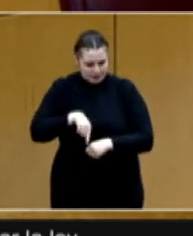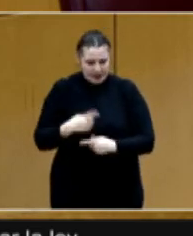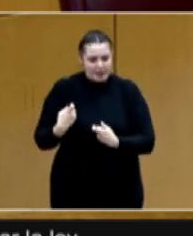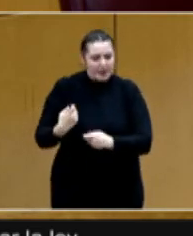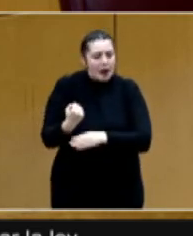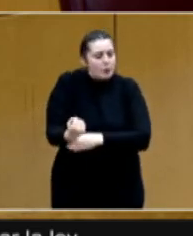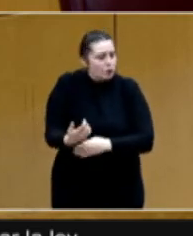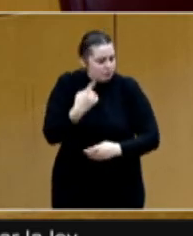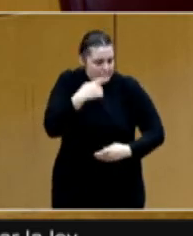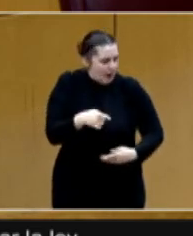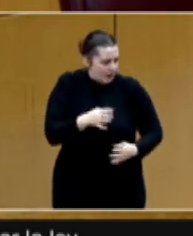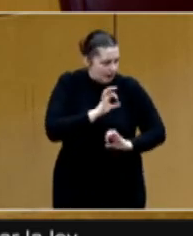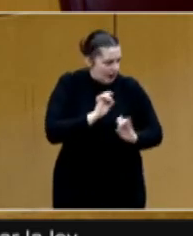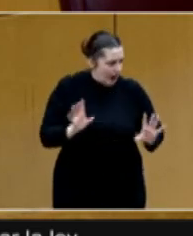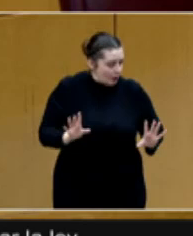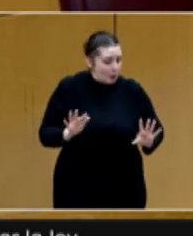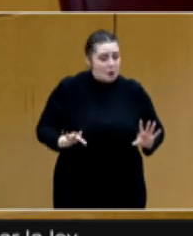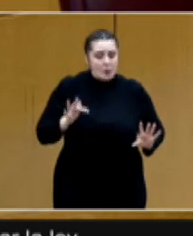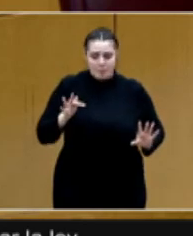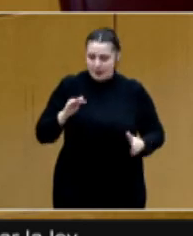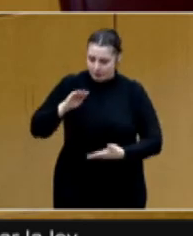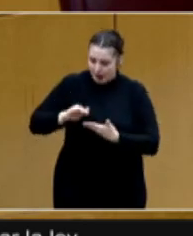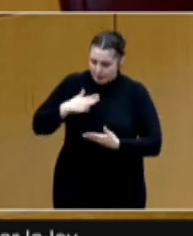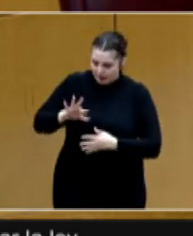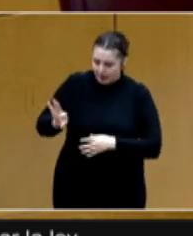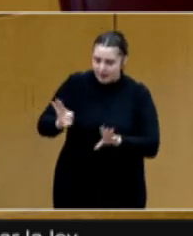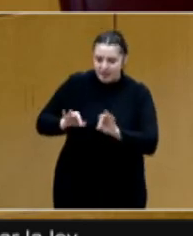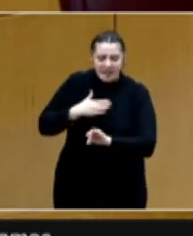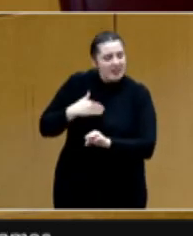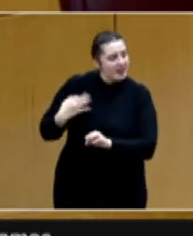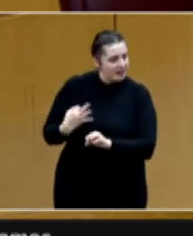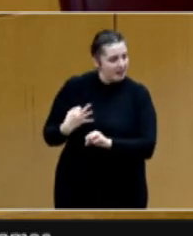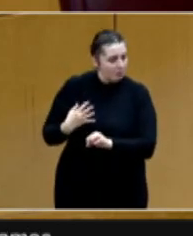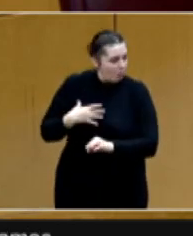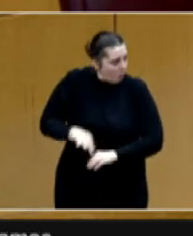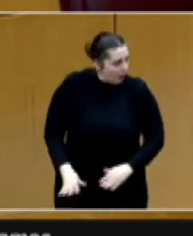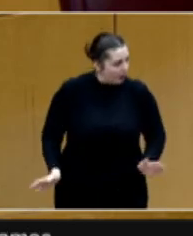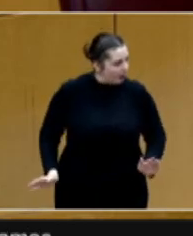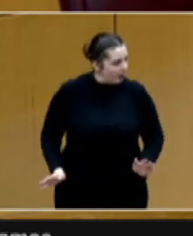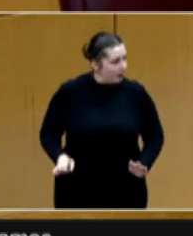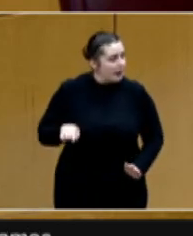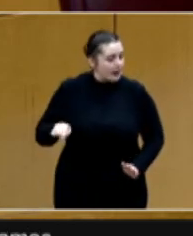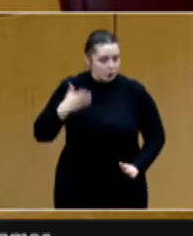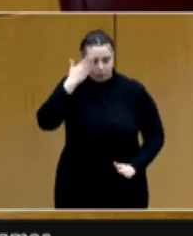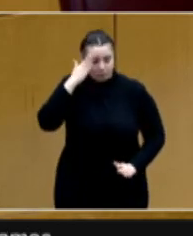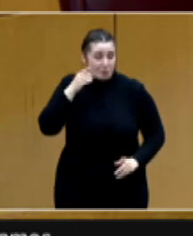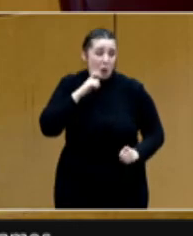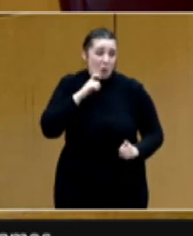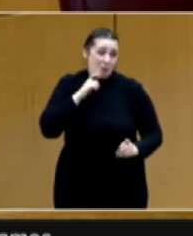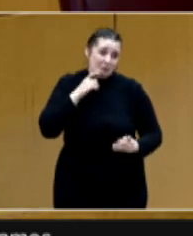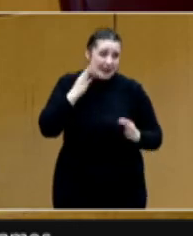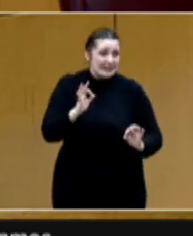y tienen la capacidad de decidir que apoyos quieren desde el principio eso es lo que hemos reflejado en